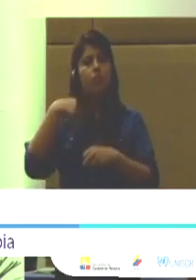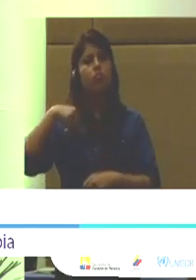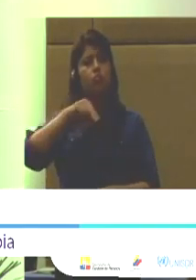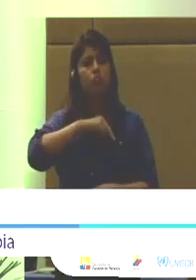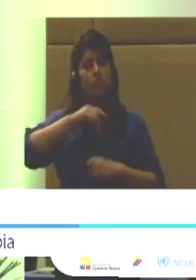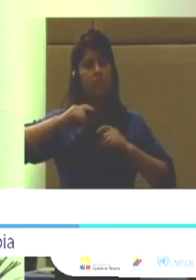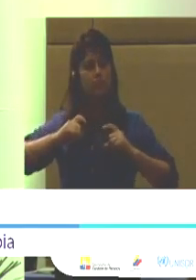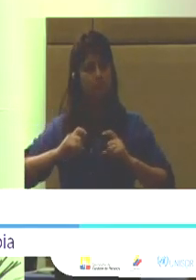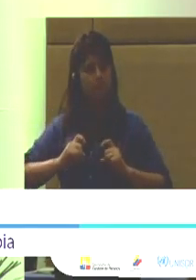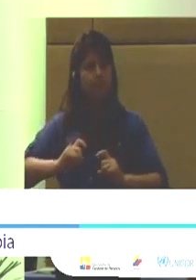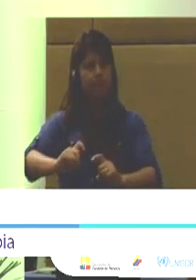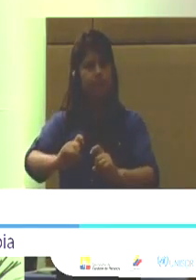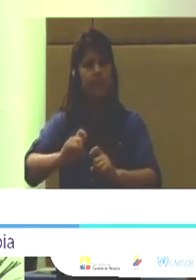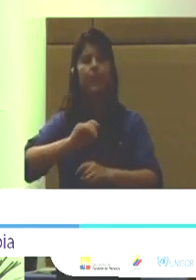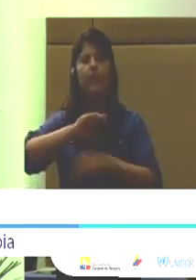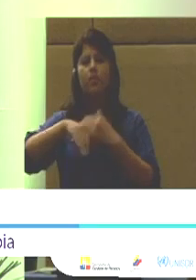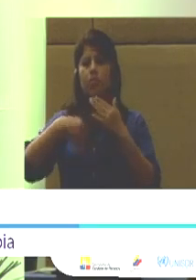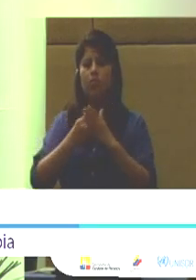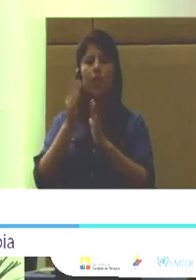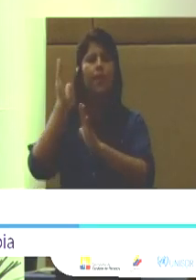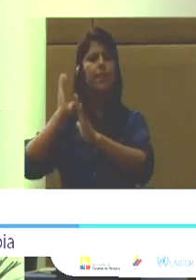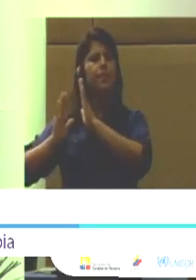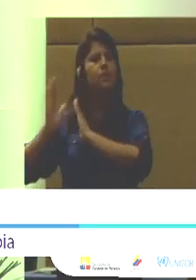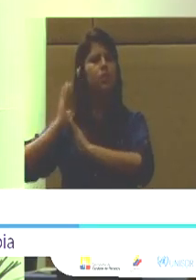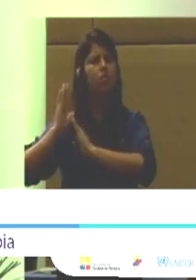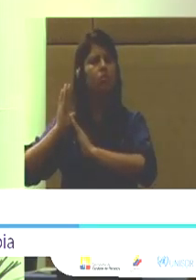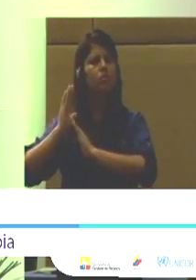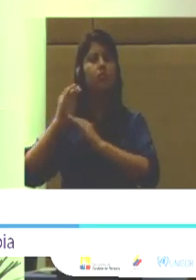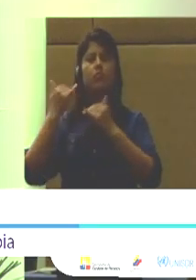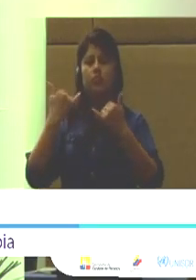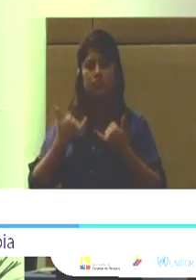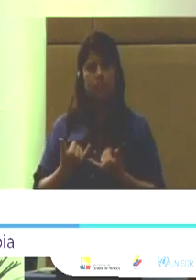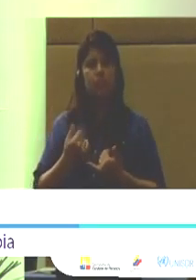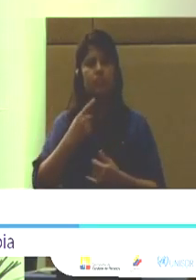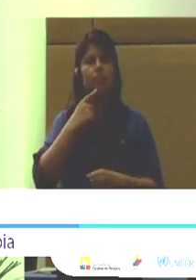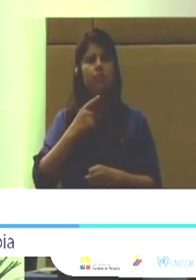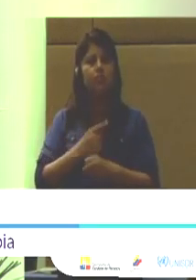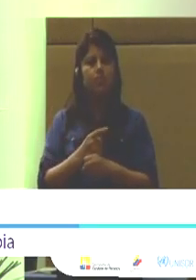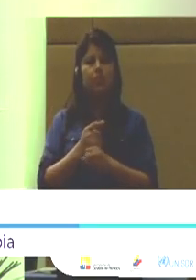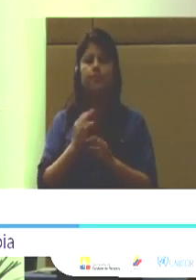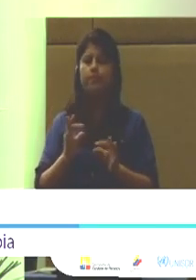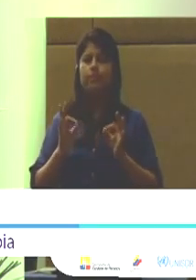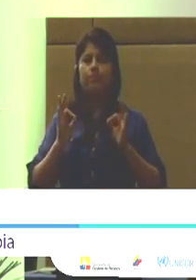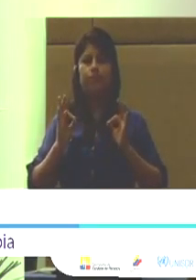investiguemos, que investiguemos en el pasado, y obviamente que tenemos excelentes